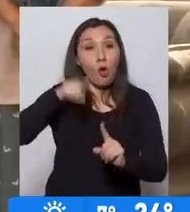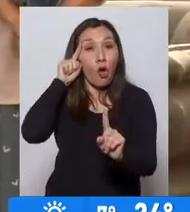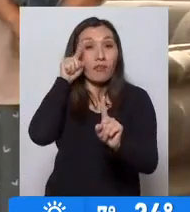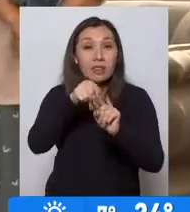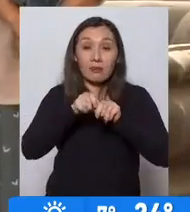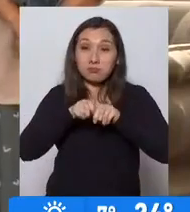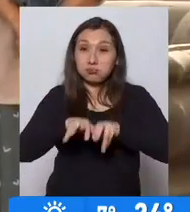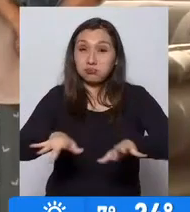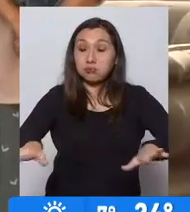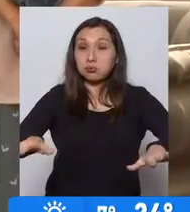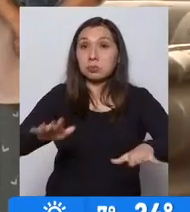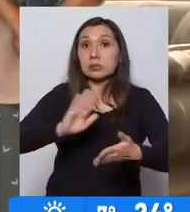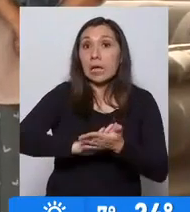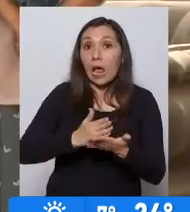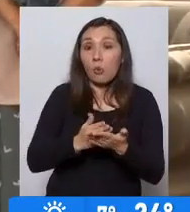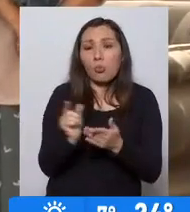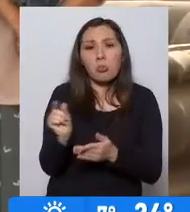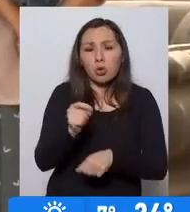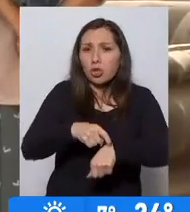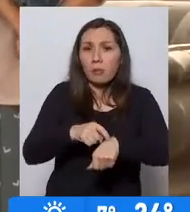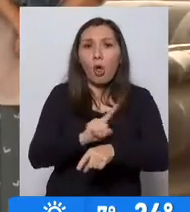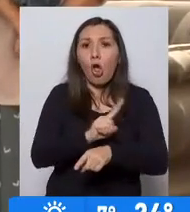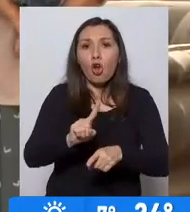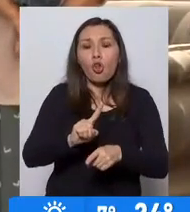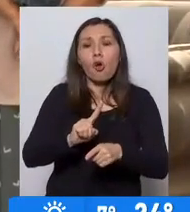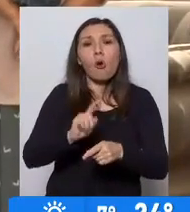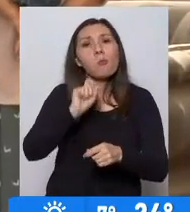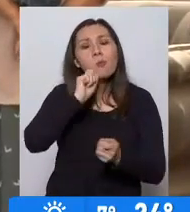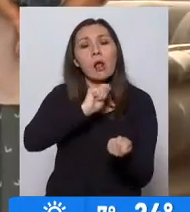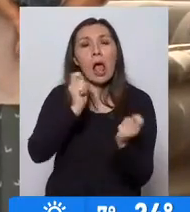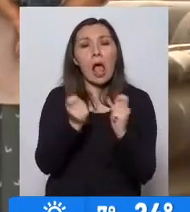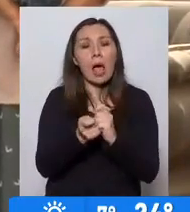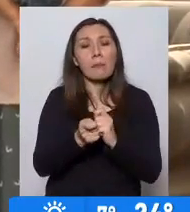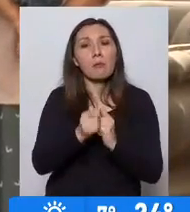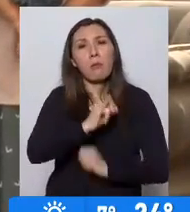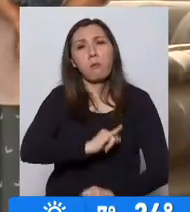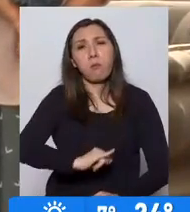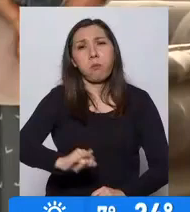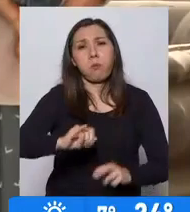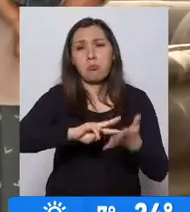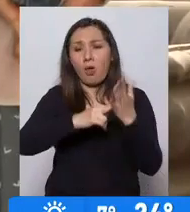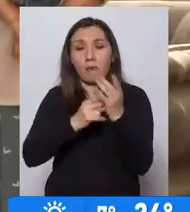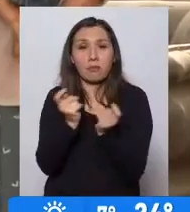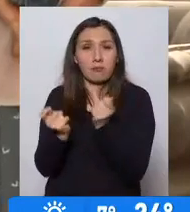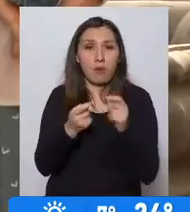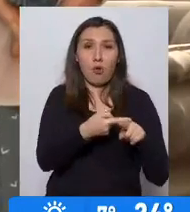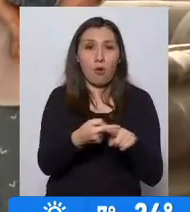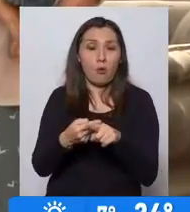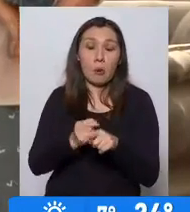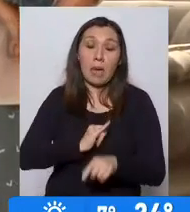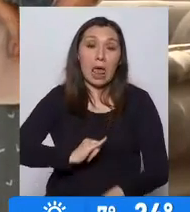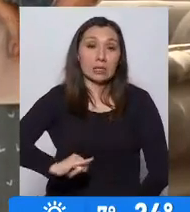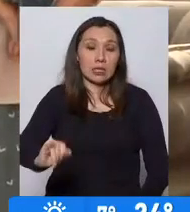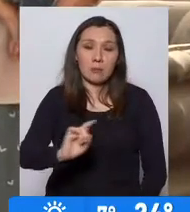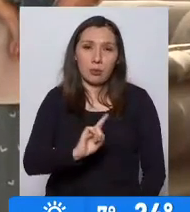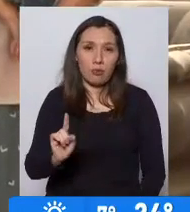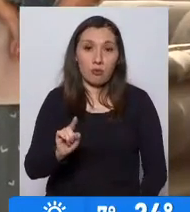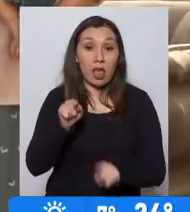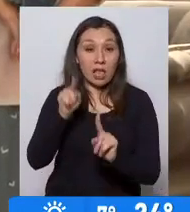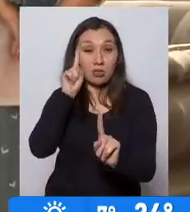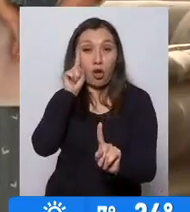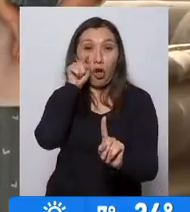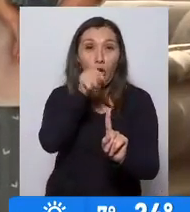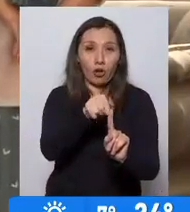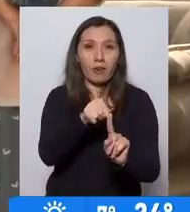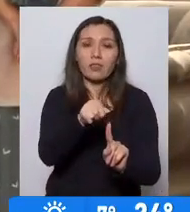pandemia sanitaria transitoria no se transforme en una crisis social y económica permanente. Y a eso